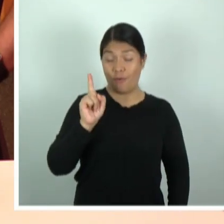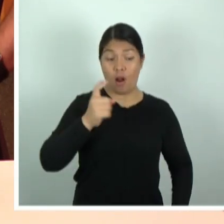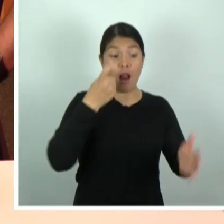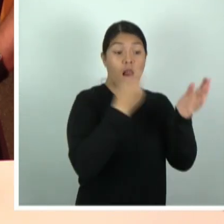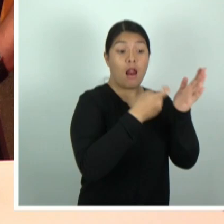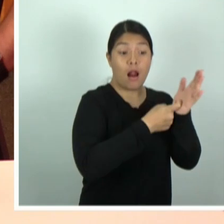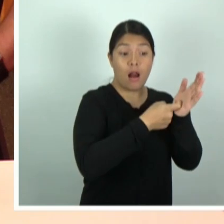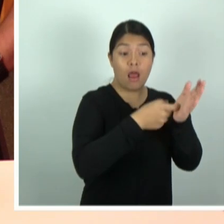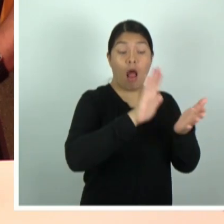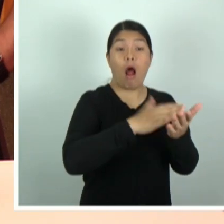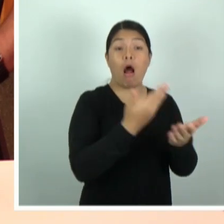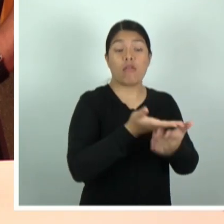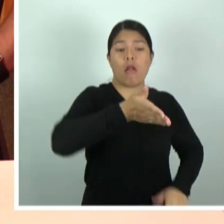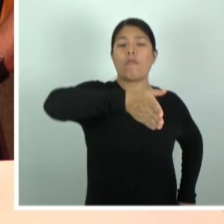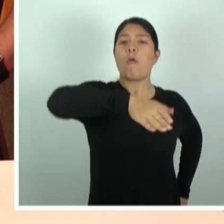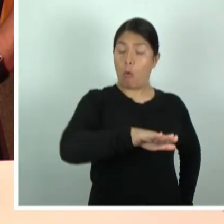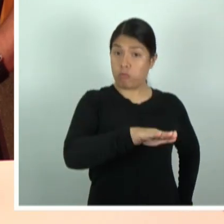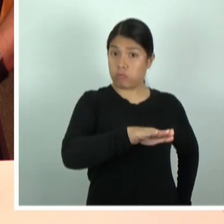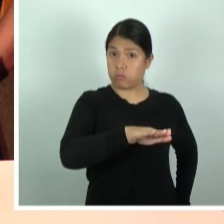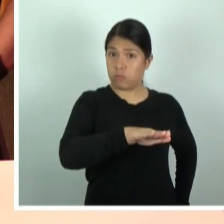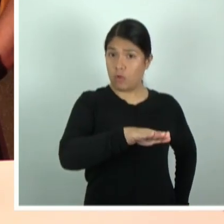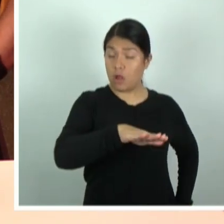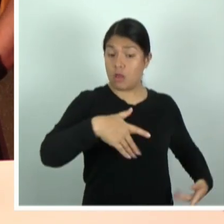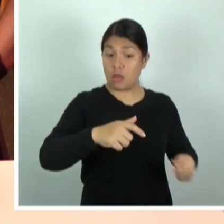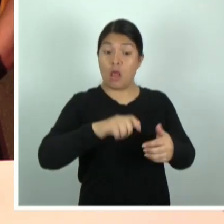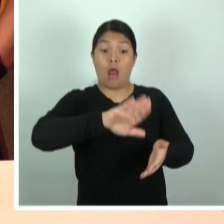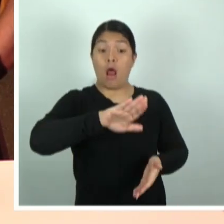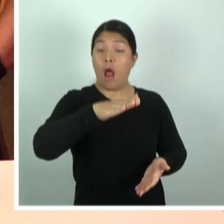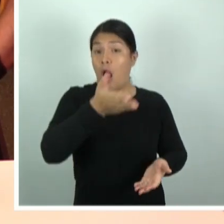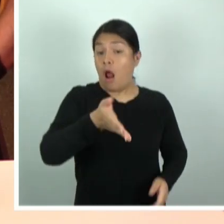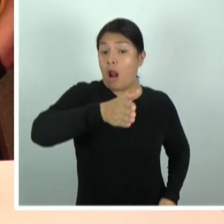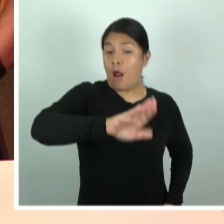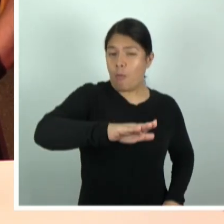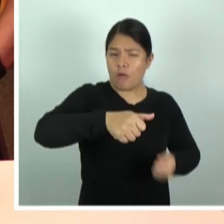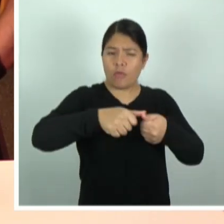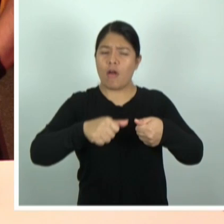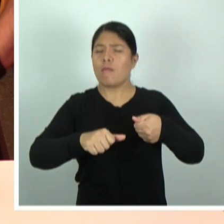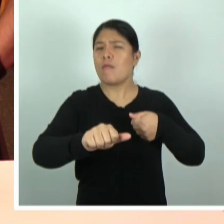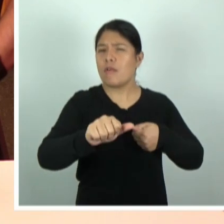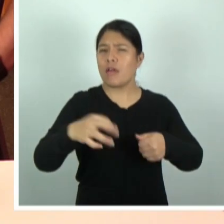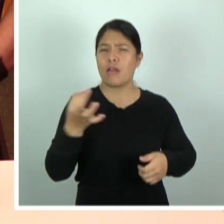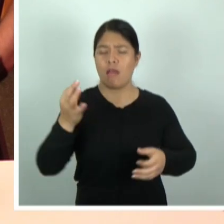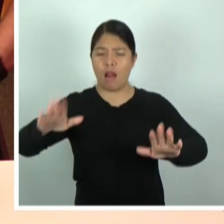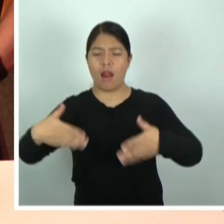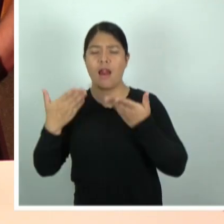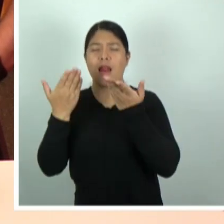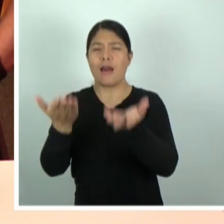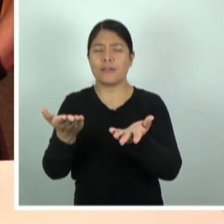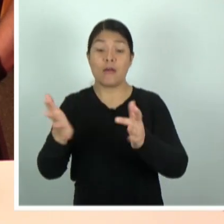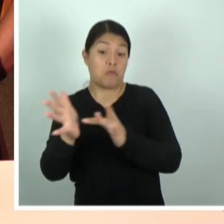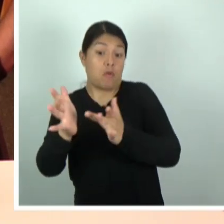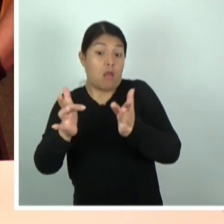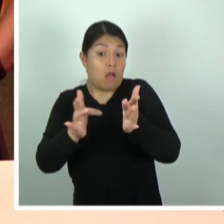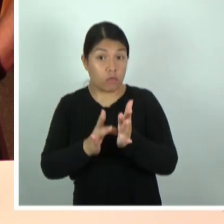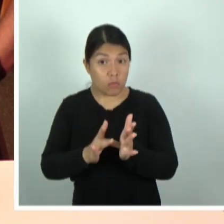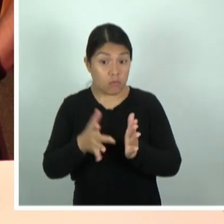muerte viene la gracia. La resurrección de Jesucristo es el principio de